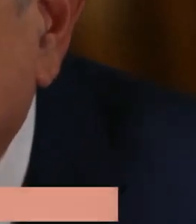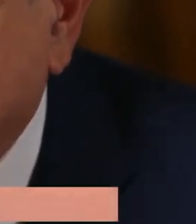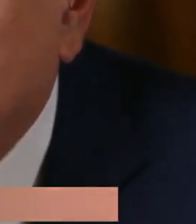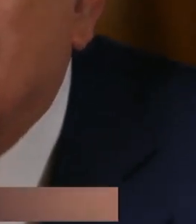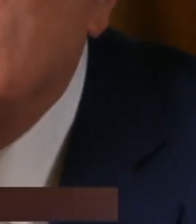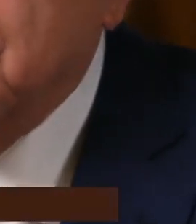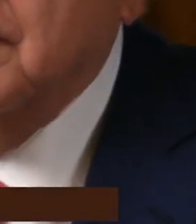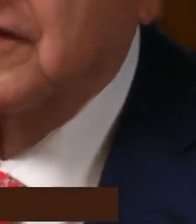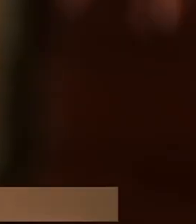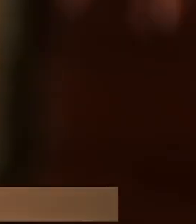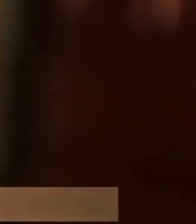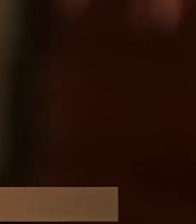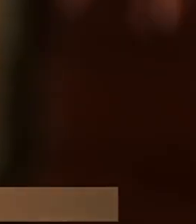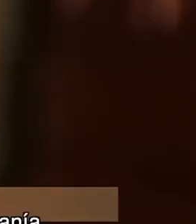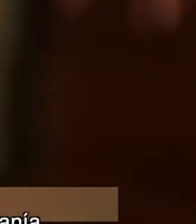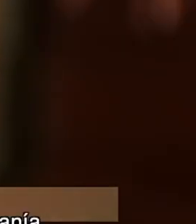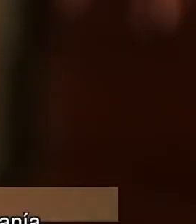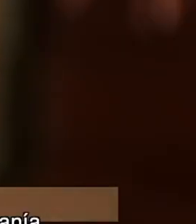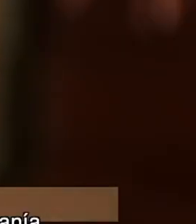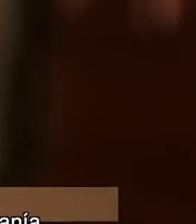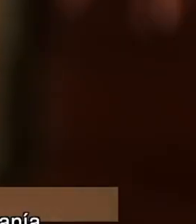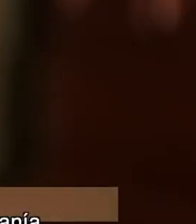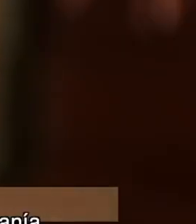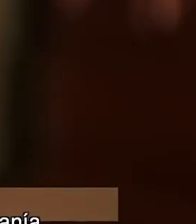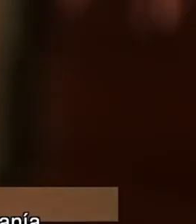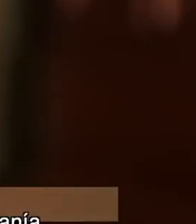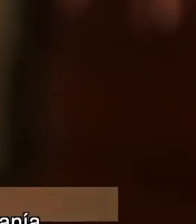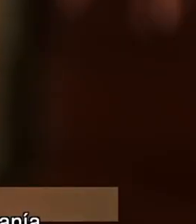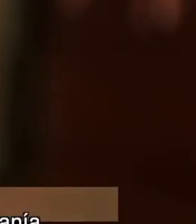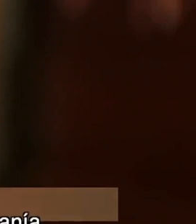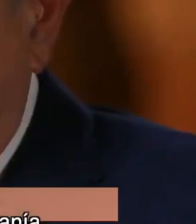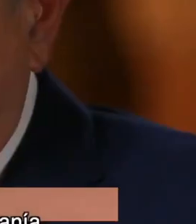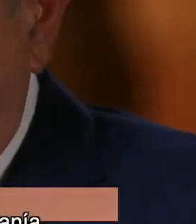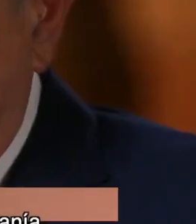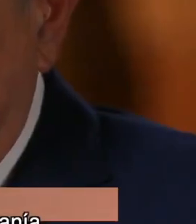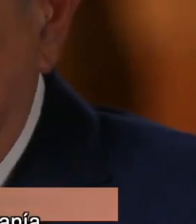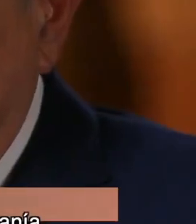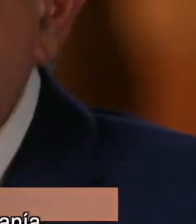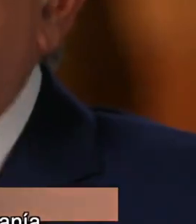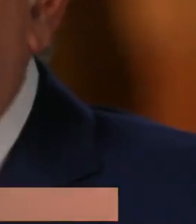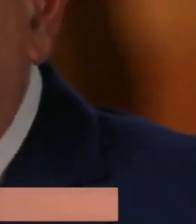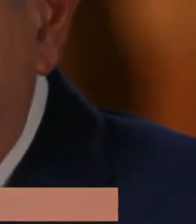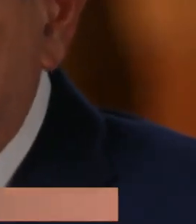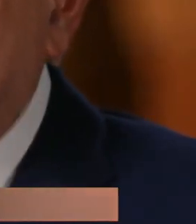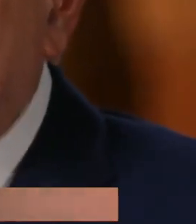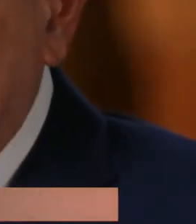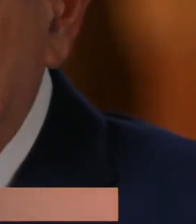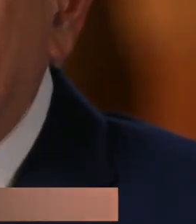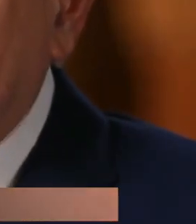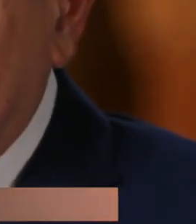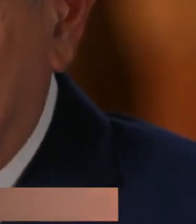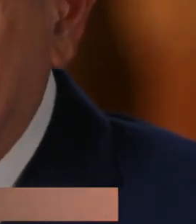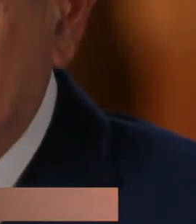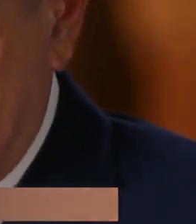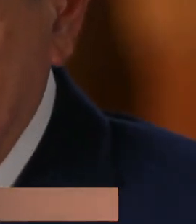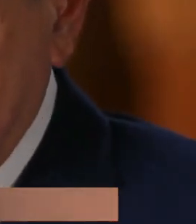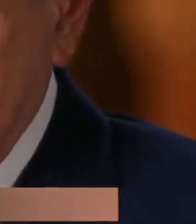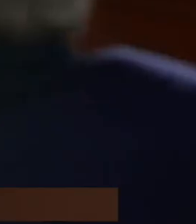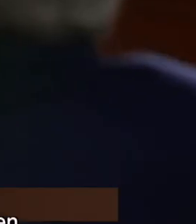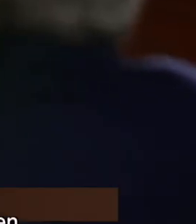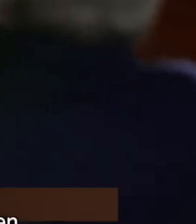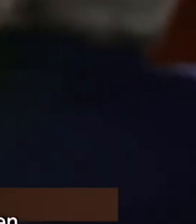subordinación. El presidente Biden es respetuoso de nuestra soberanía, como lo fue el presidente Trump,